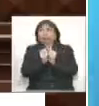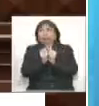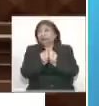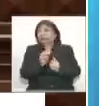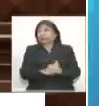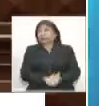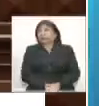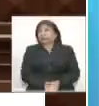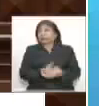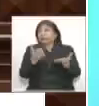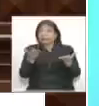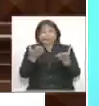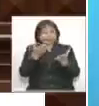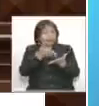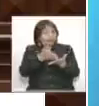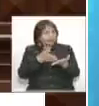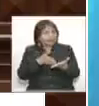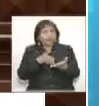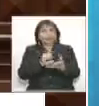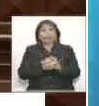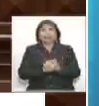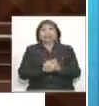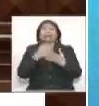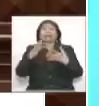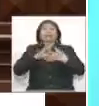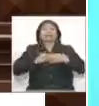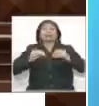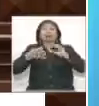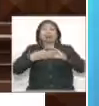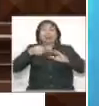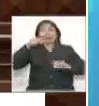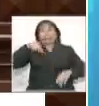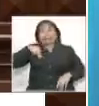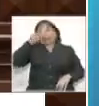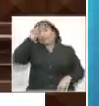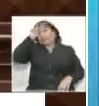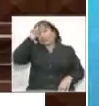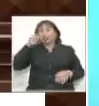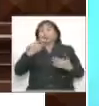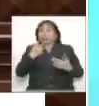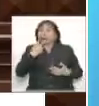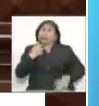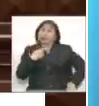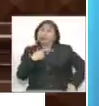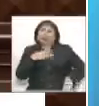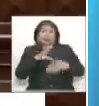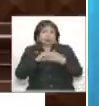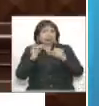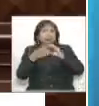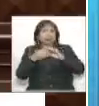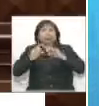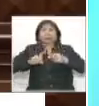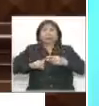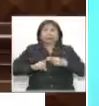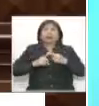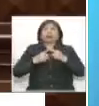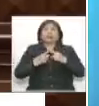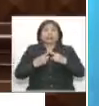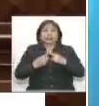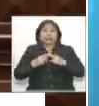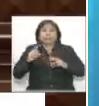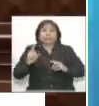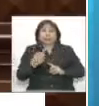personaje intachable, con una alta reputación, y todos los partidos dejaron que él constituya gobierno e inicie la lucha contra la